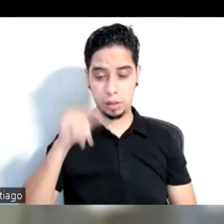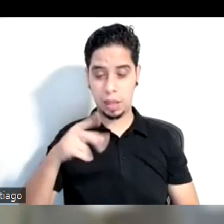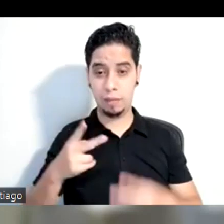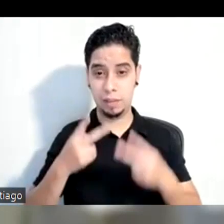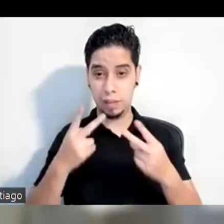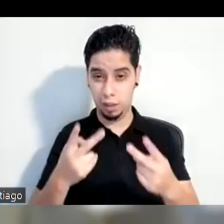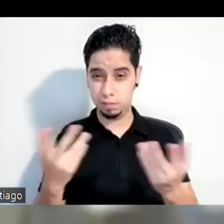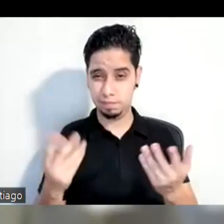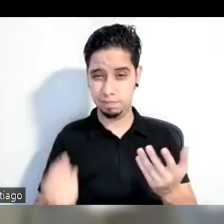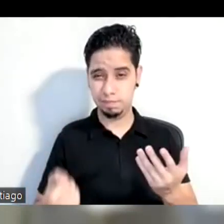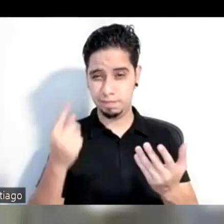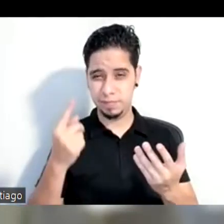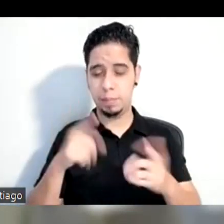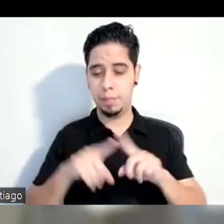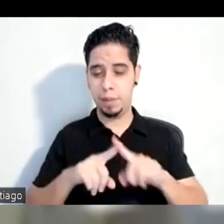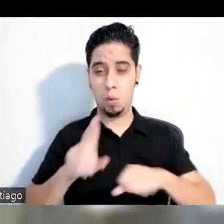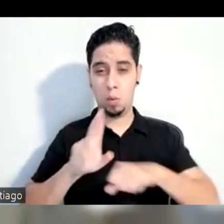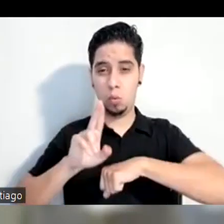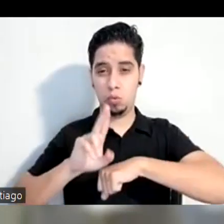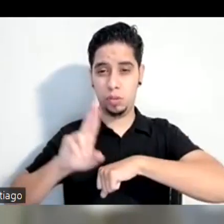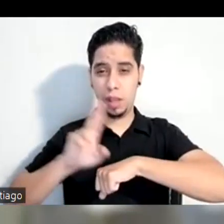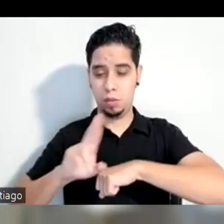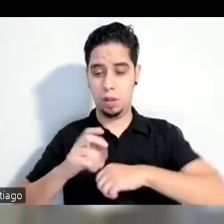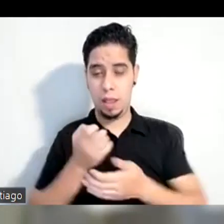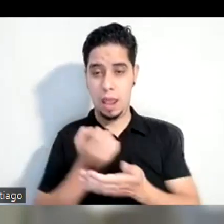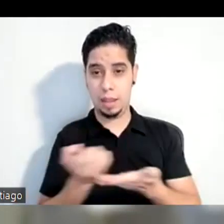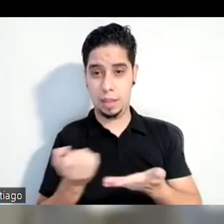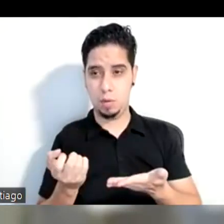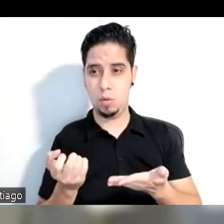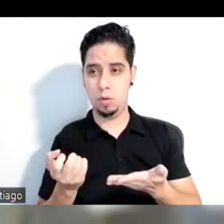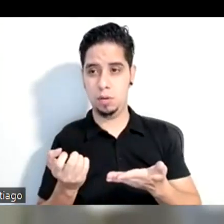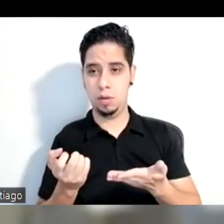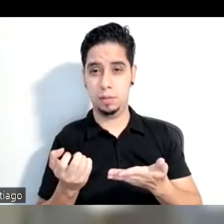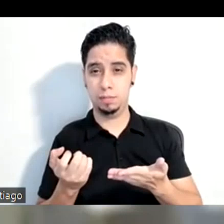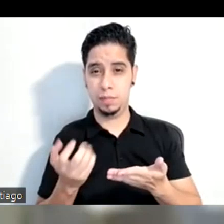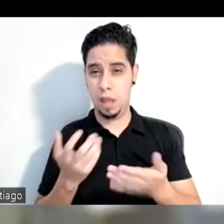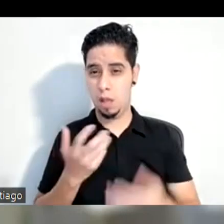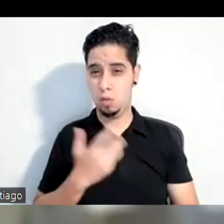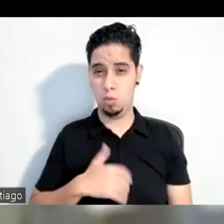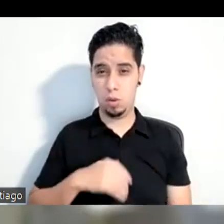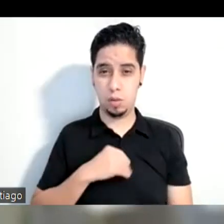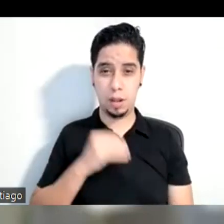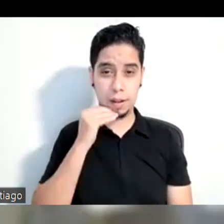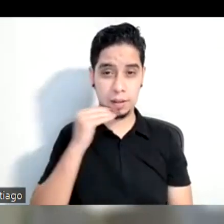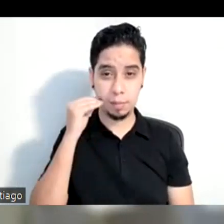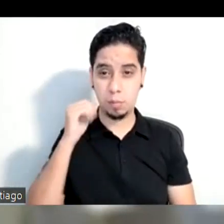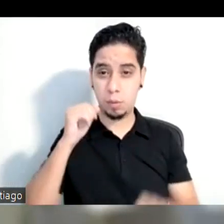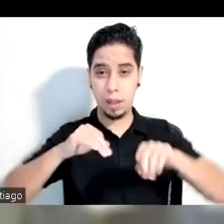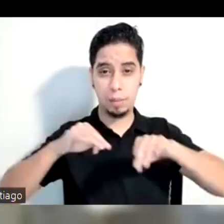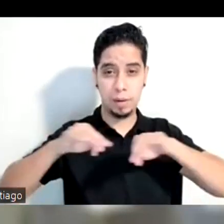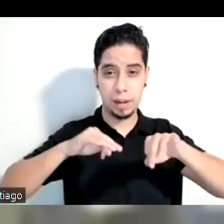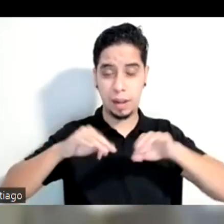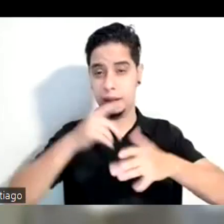pues usando el equipo del dueño de la casa, que era solo también, pues estaba explicando lo que él estaba